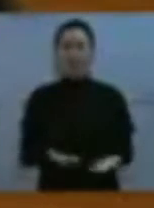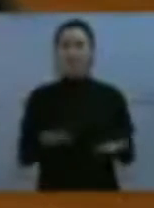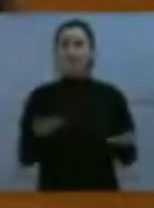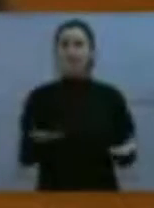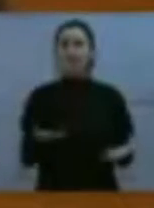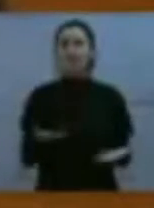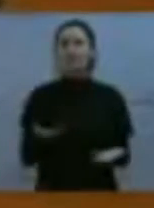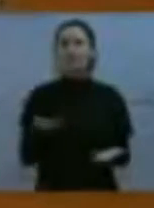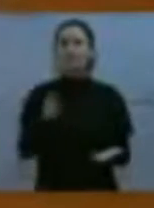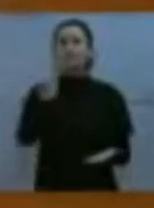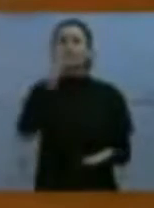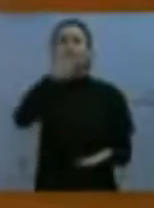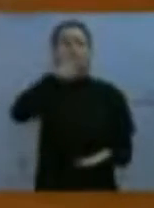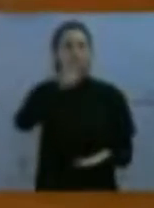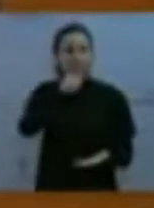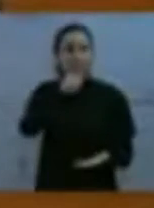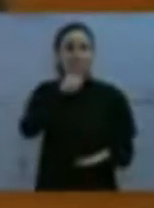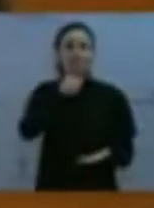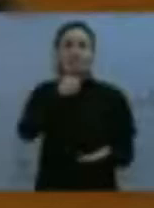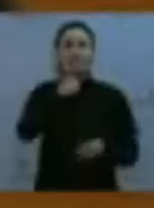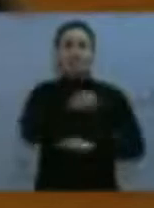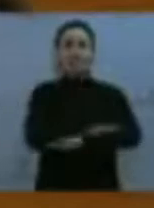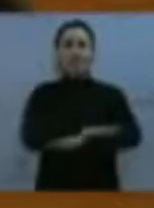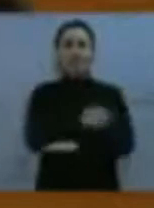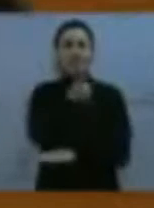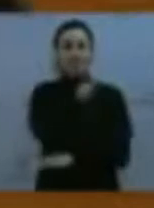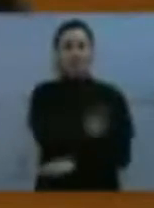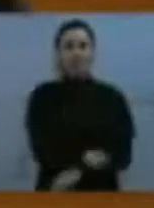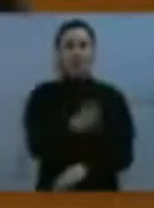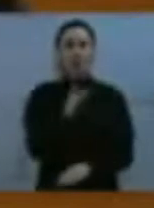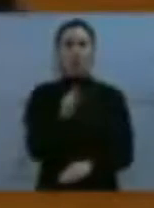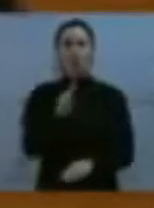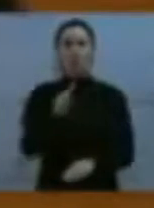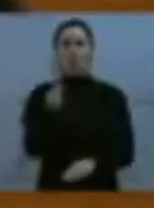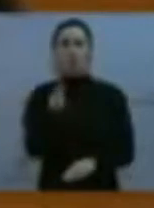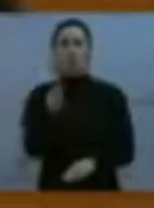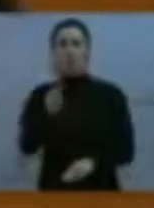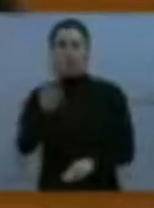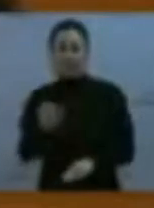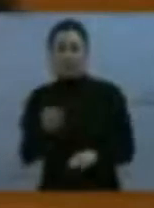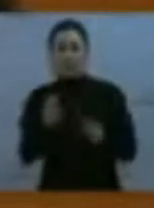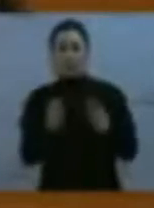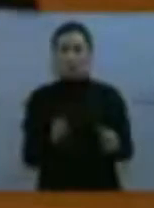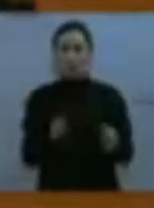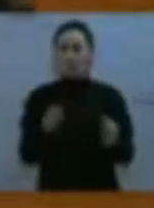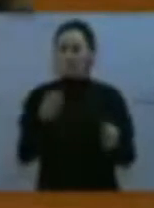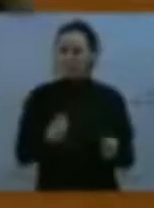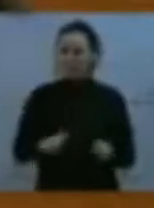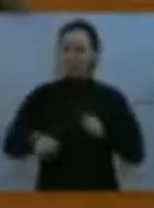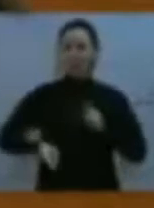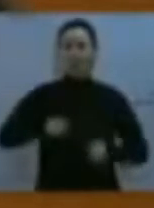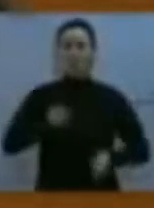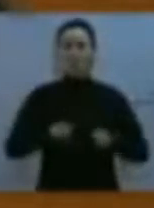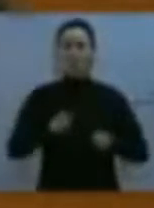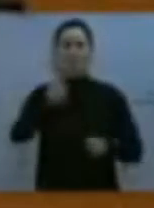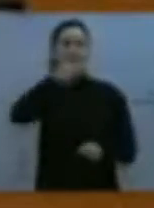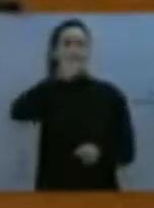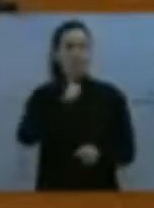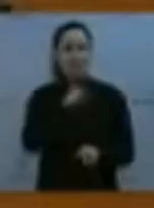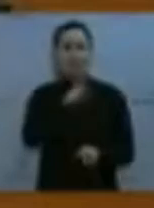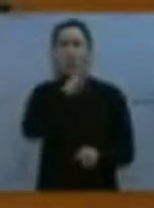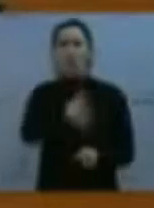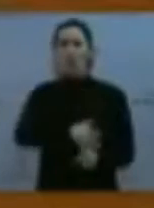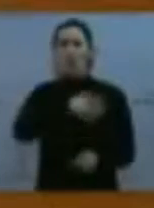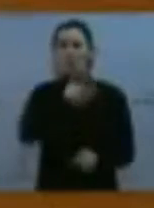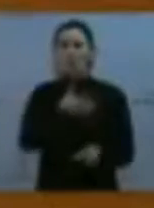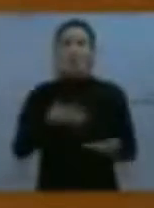no se ha sentido sorprendido alguna vez por las decisiones del señor Sánchez? Bueno, pues yo creo que todavía en el trámite de preguntas